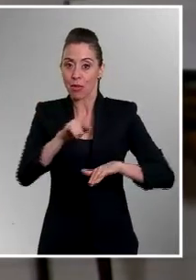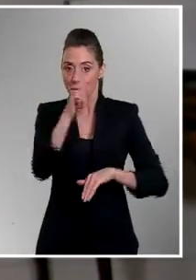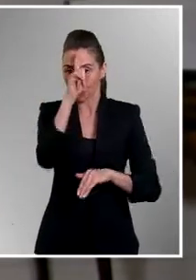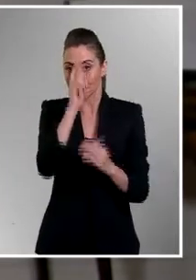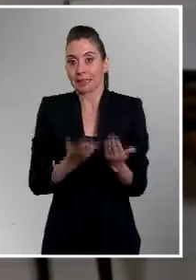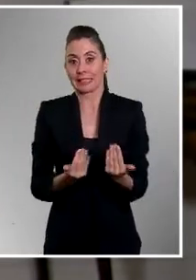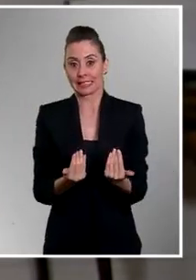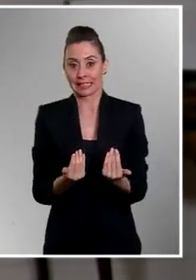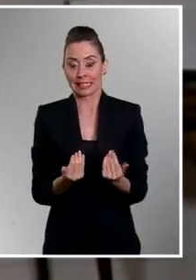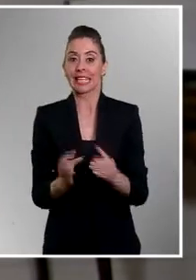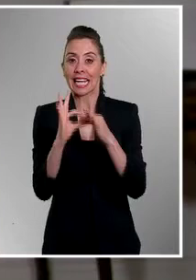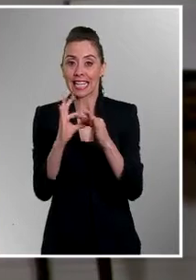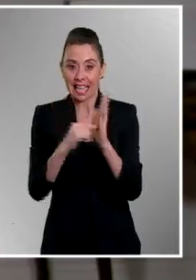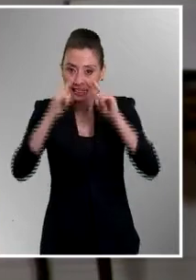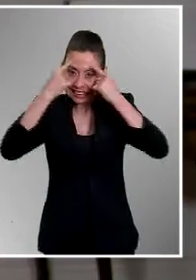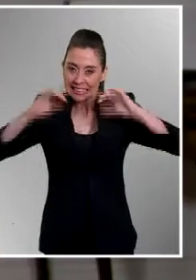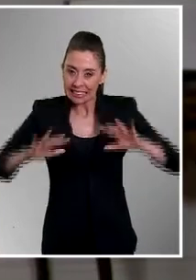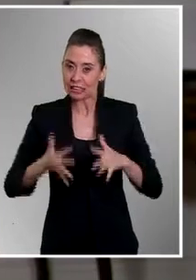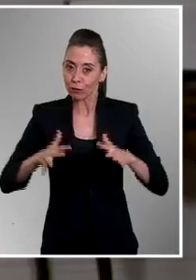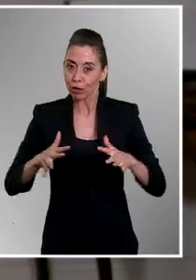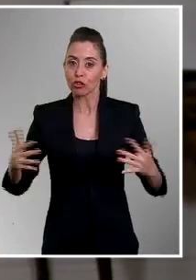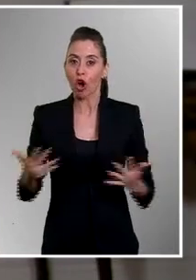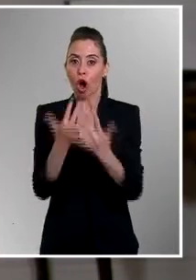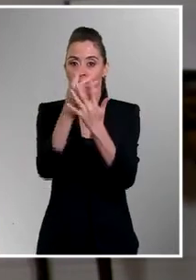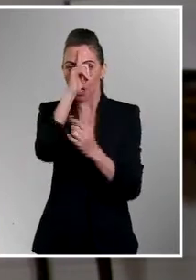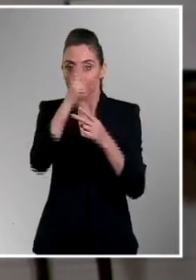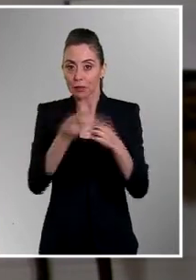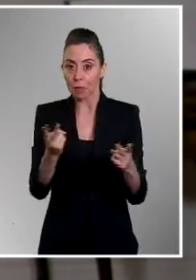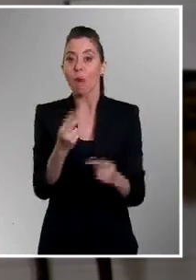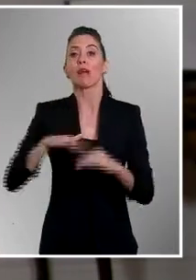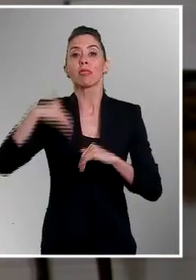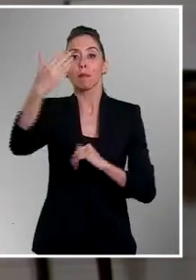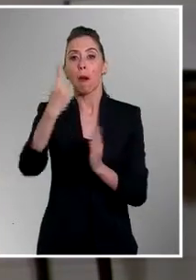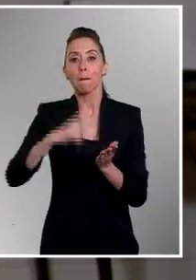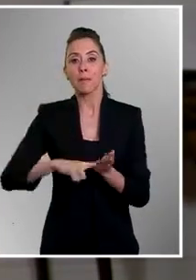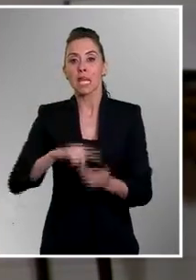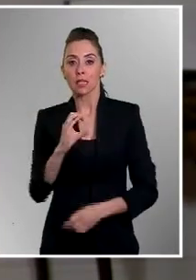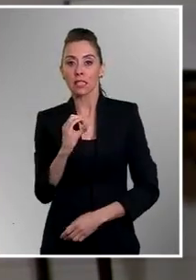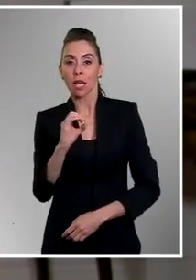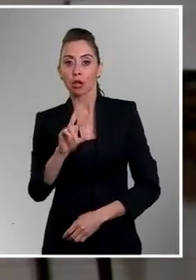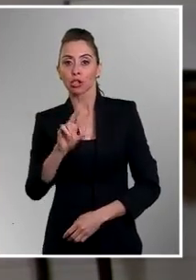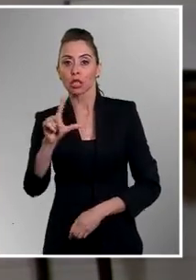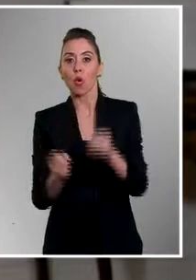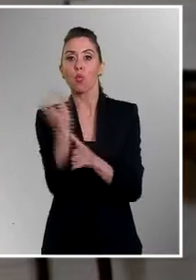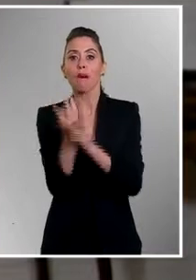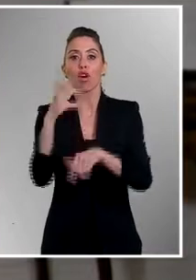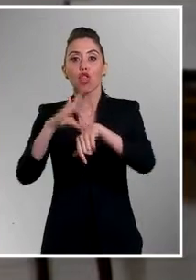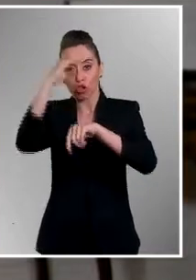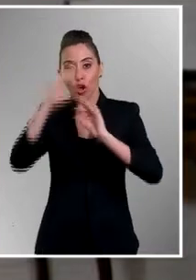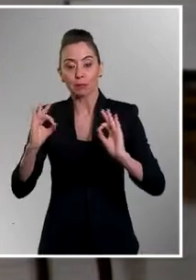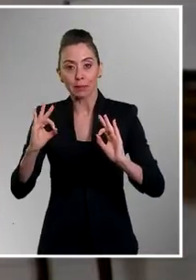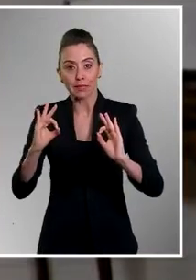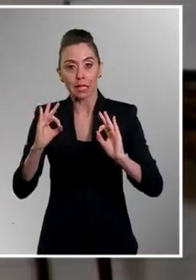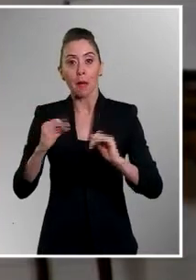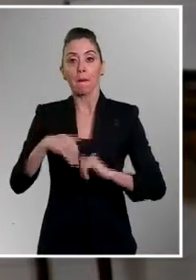necesitan y gracias a estos esfuerzos la red pública contará con 1.087 nuevos médicos especialistas también estamos